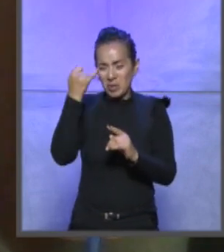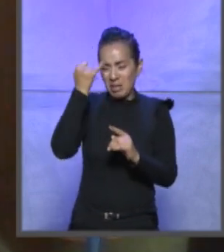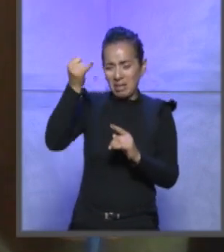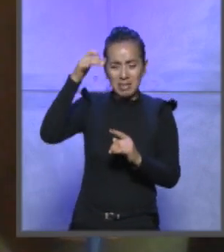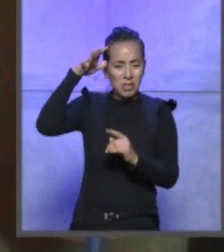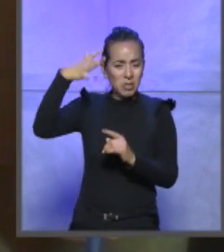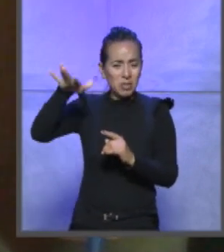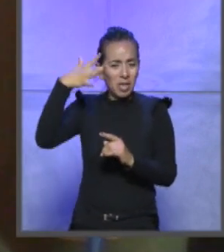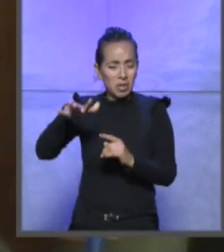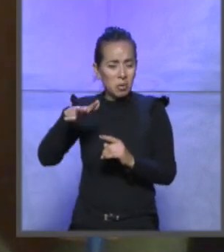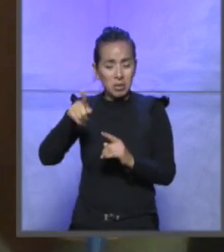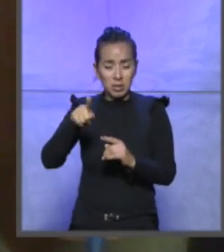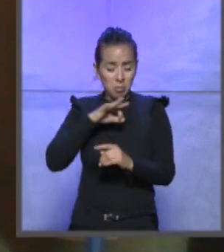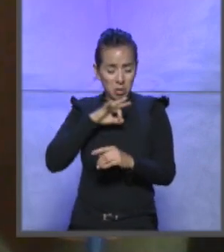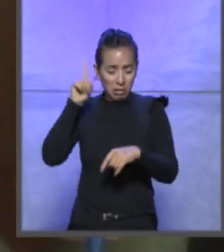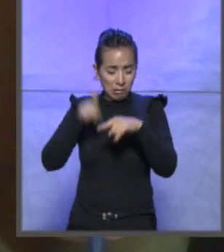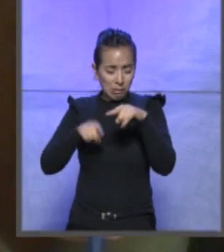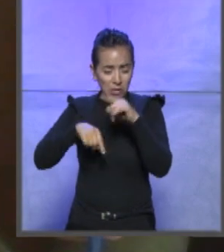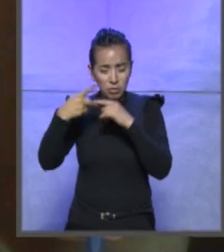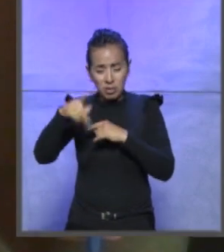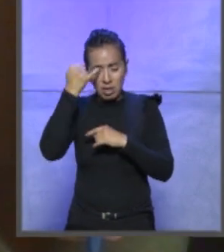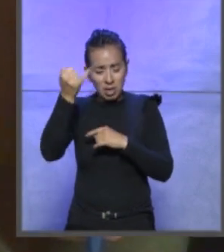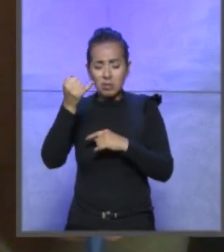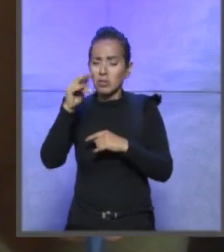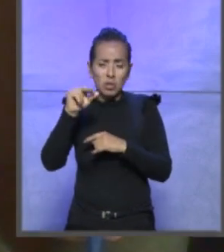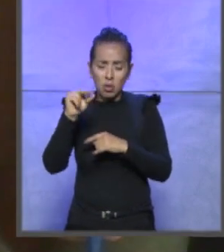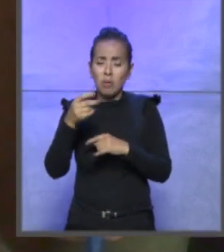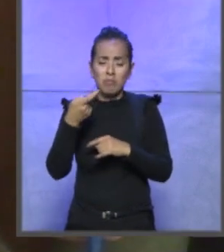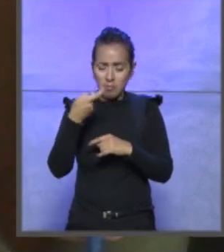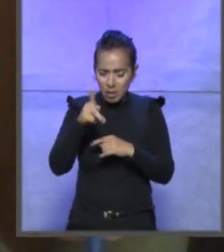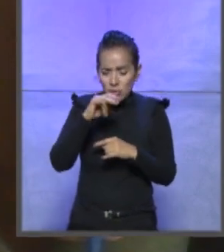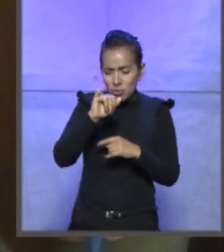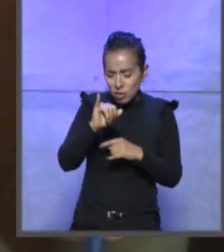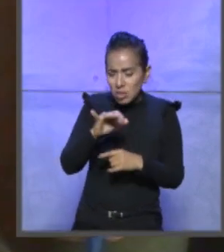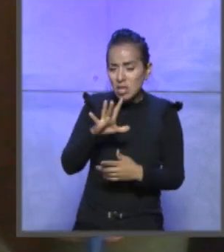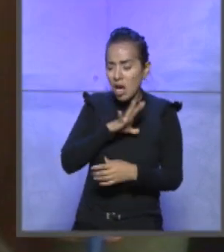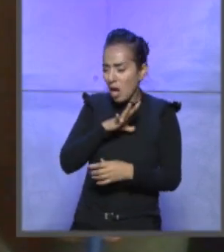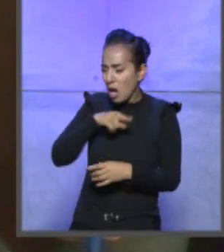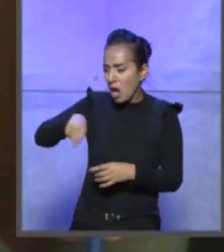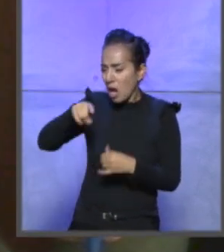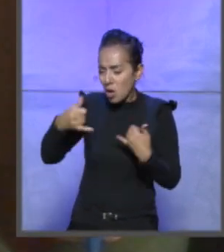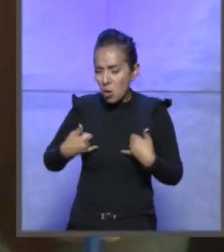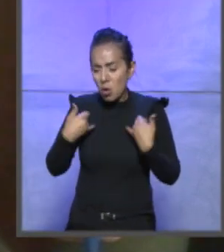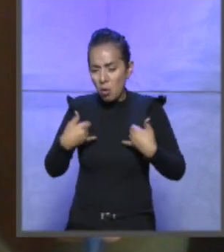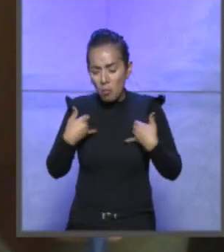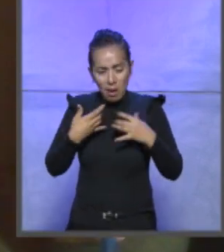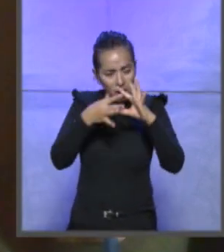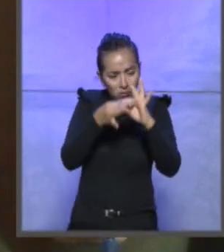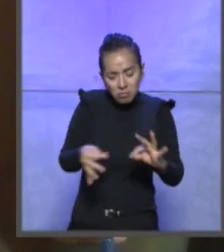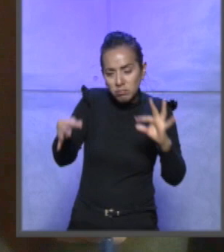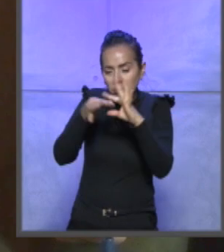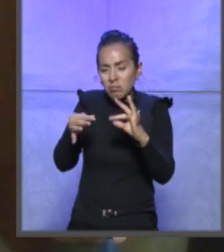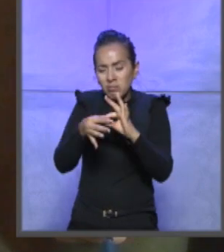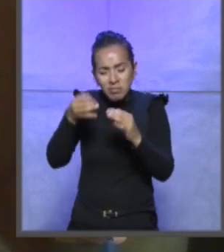los adultos, porque muchos quizá ya ni las van a cambiar, pero sí de las generaciones que hoy existen, de los jóvenes que hoy hay, de darles